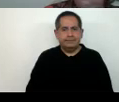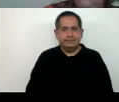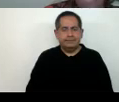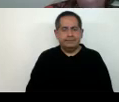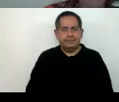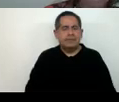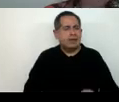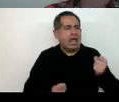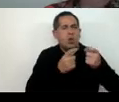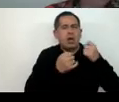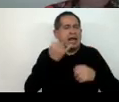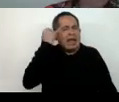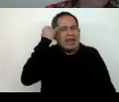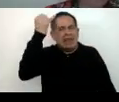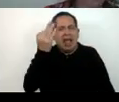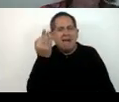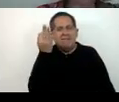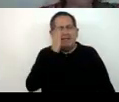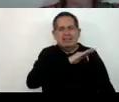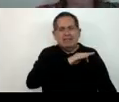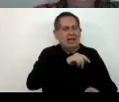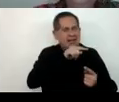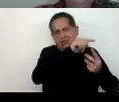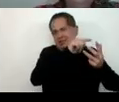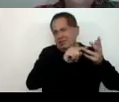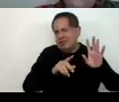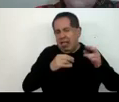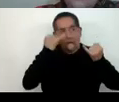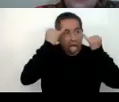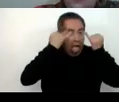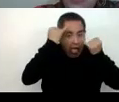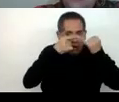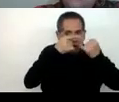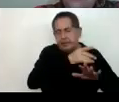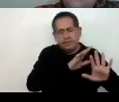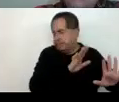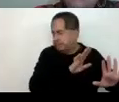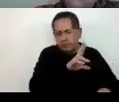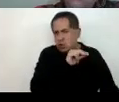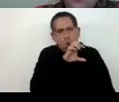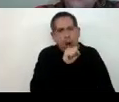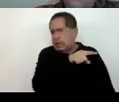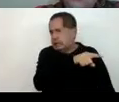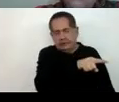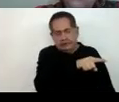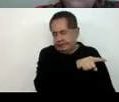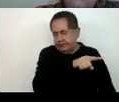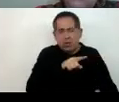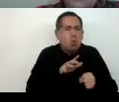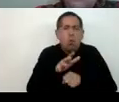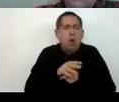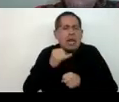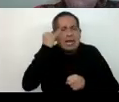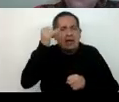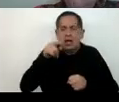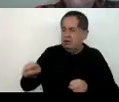¿cuáles son las falacias más frecuentes con respecto a las mujeres, a las adolescentes o a las jóvenes con